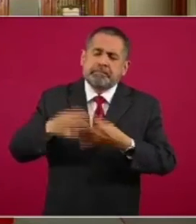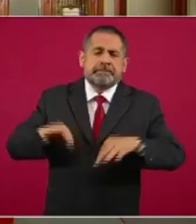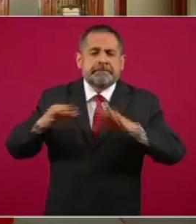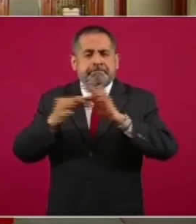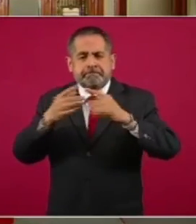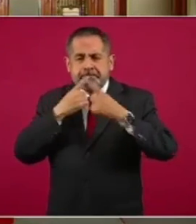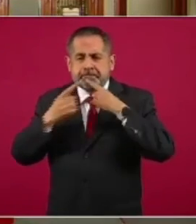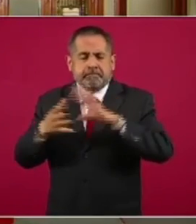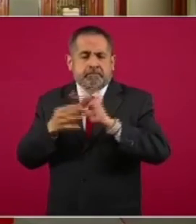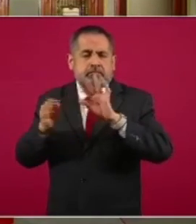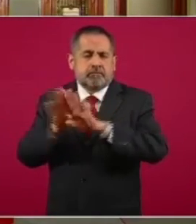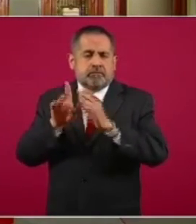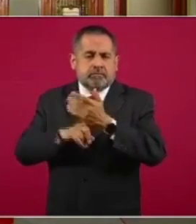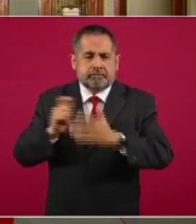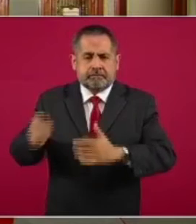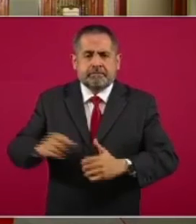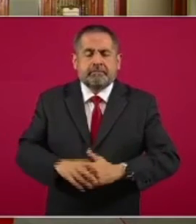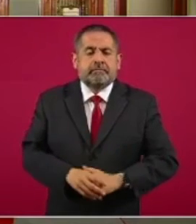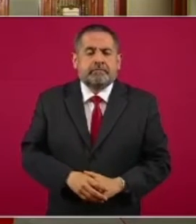significativos.